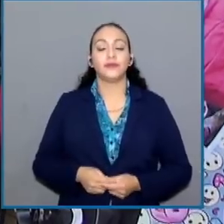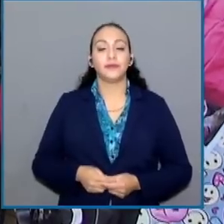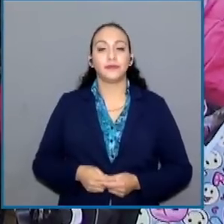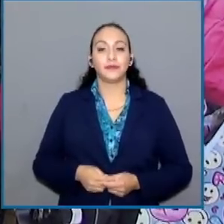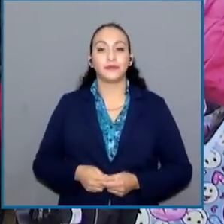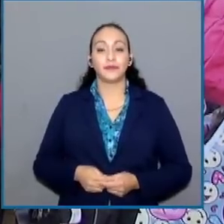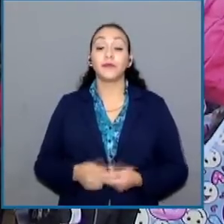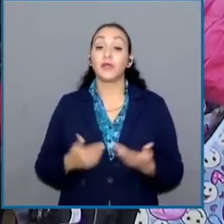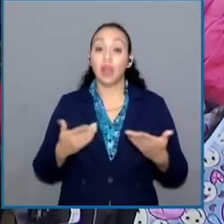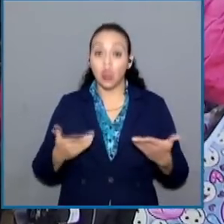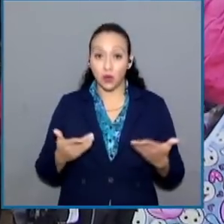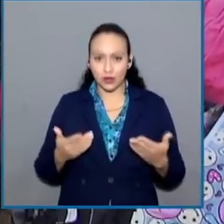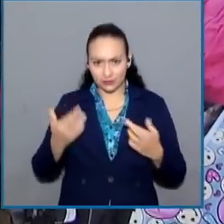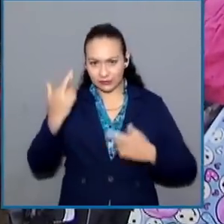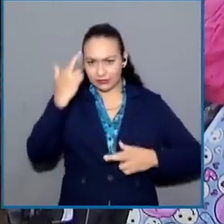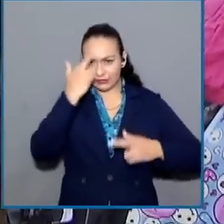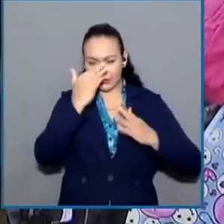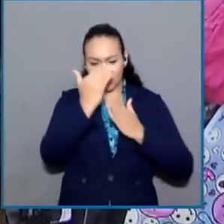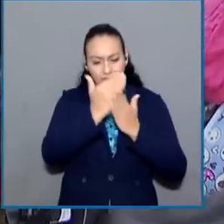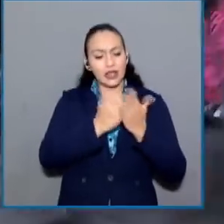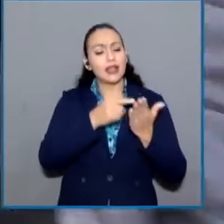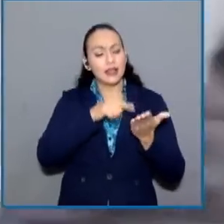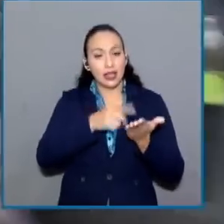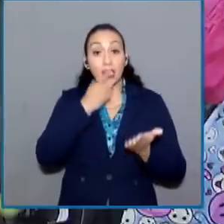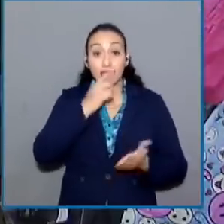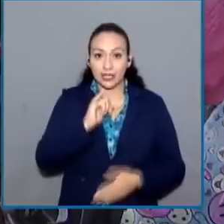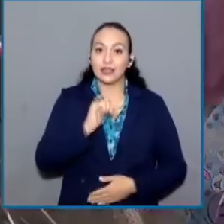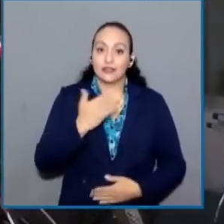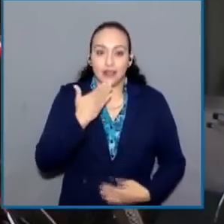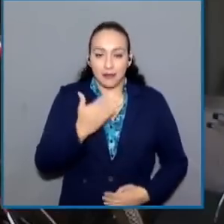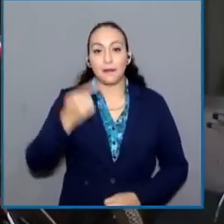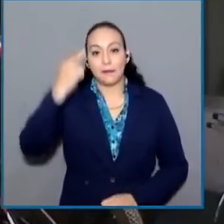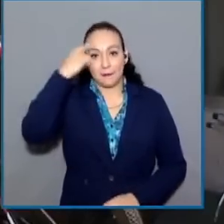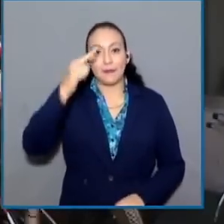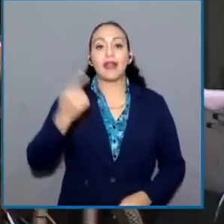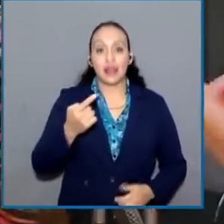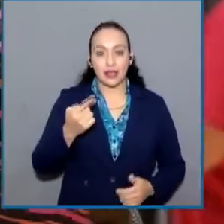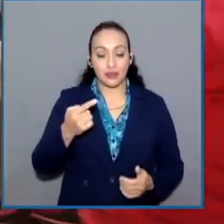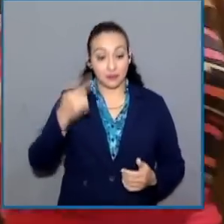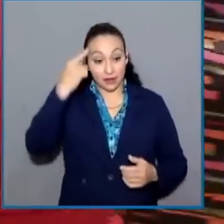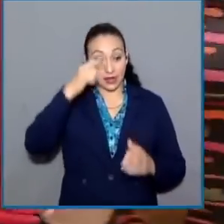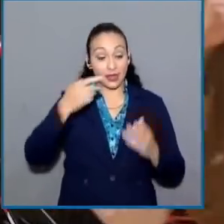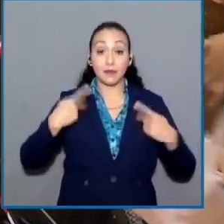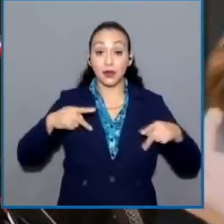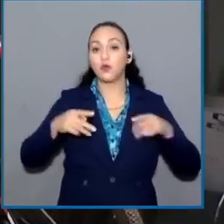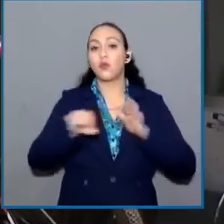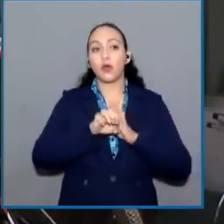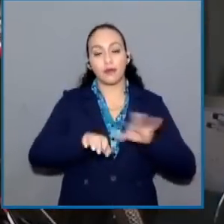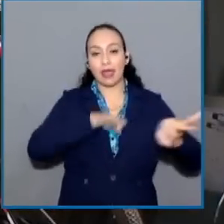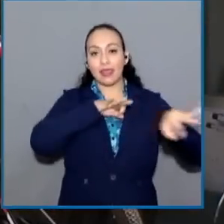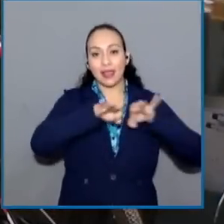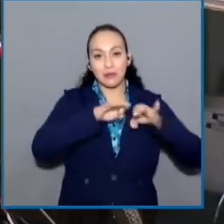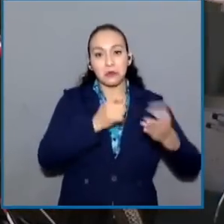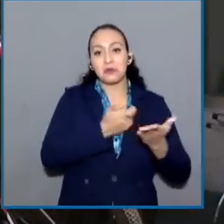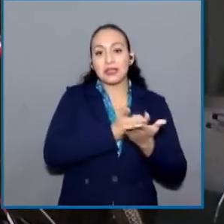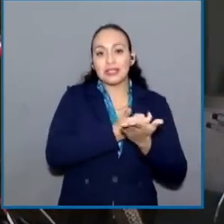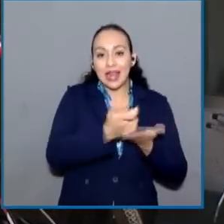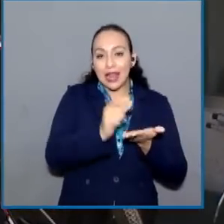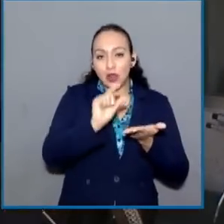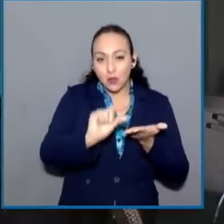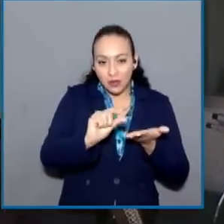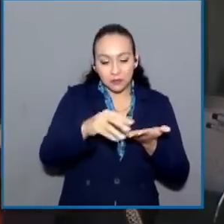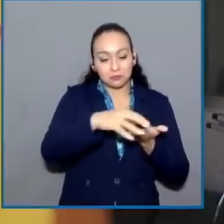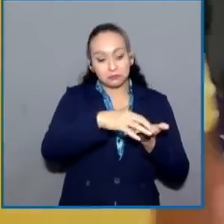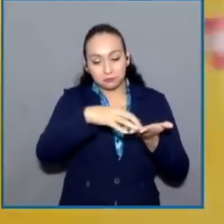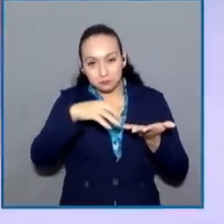si bien se estableció para recuperar el poder adquisitivo de los trabajadores que reciben salario mínimo, es un componente que se